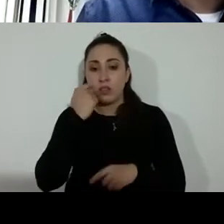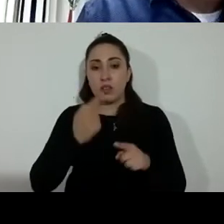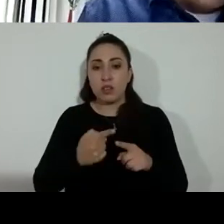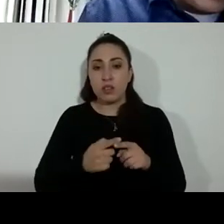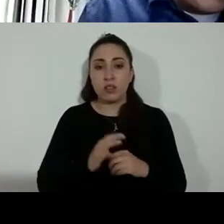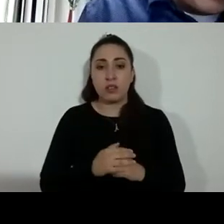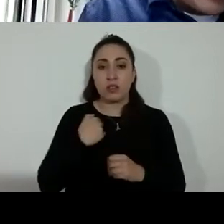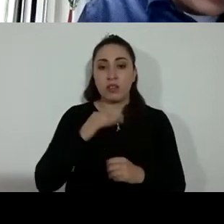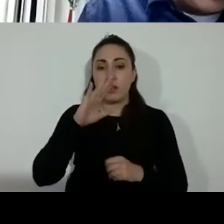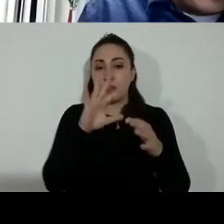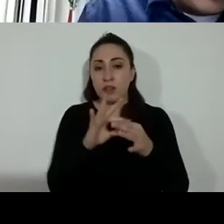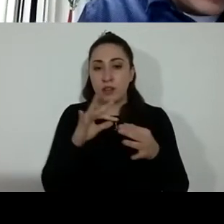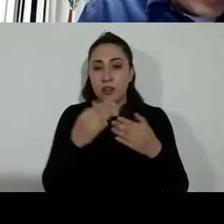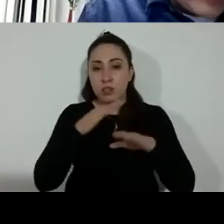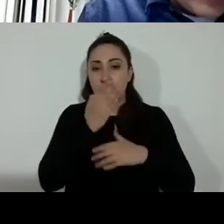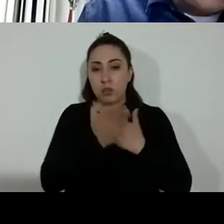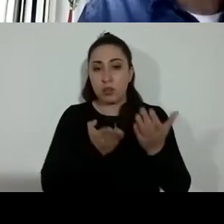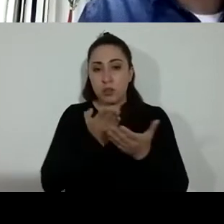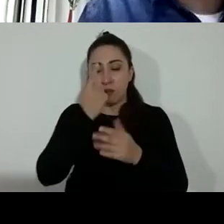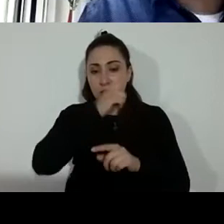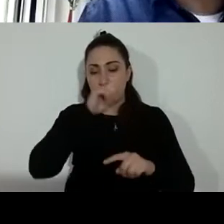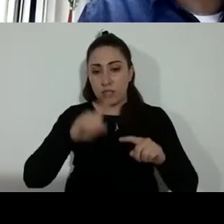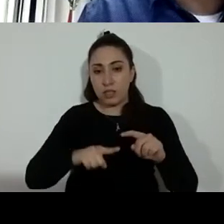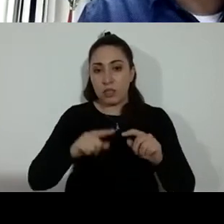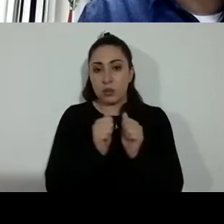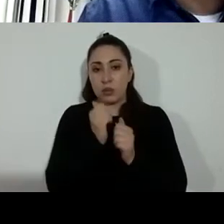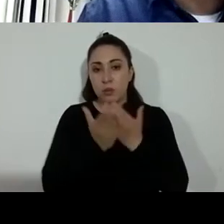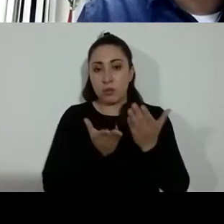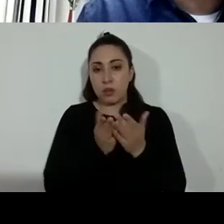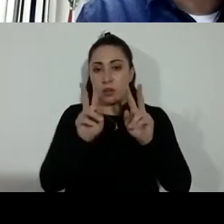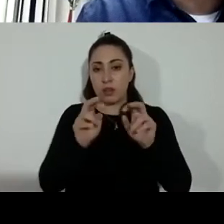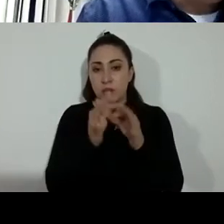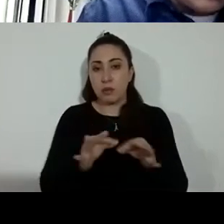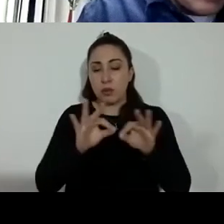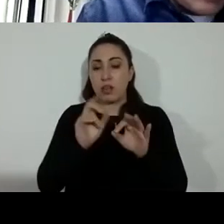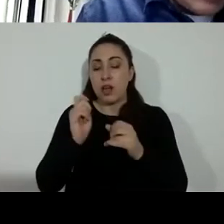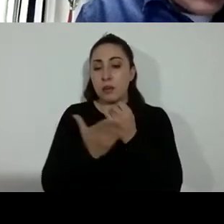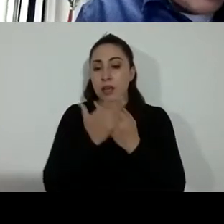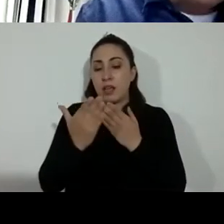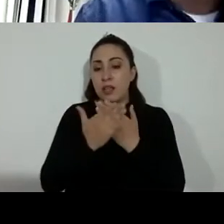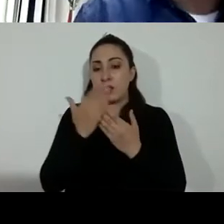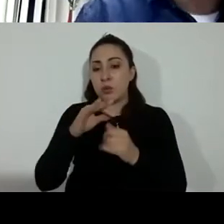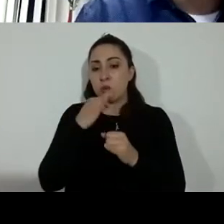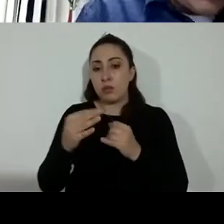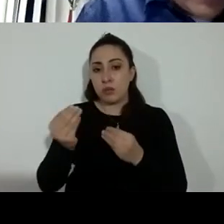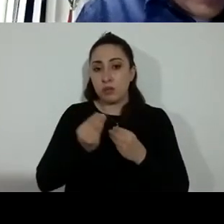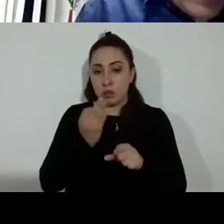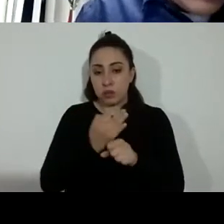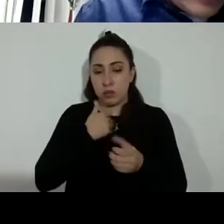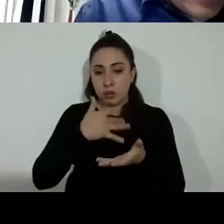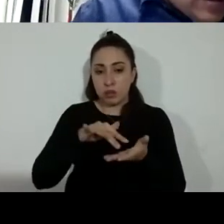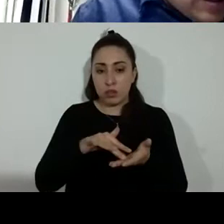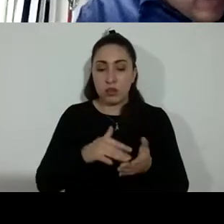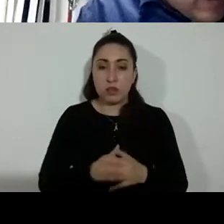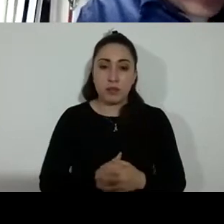hacer comentarios sobre una solicitud de retiro de un punto de acuerdo que llegó de último momento, y si me permite leerlo,